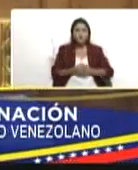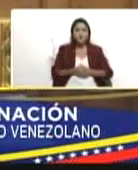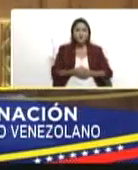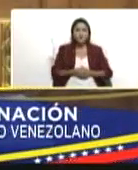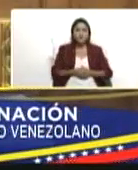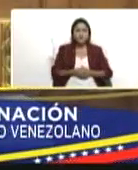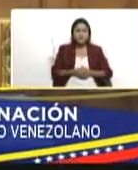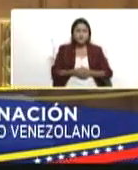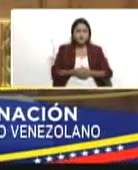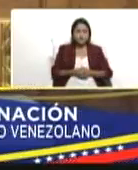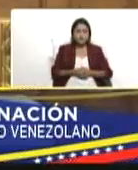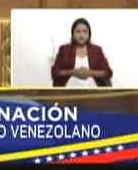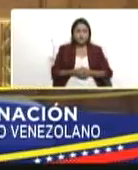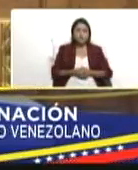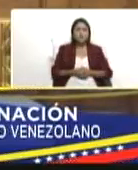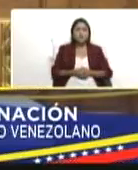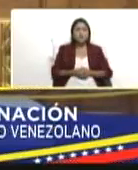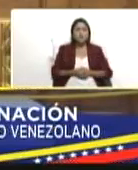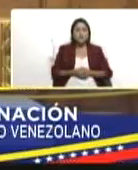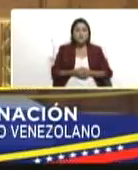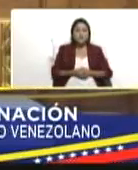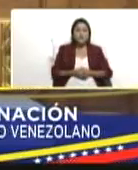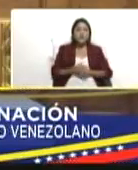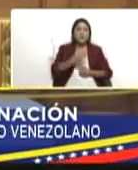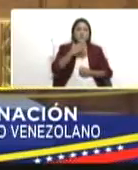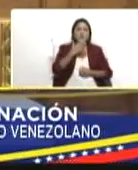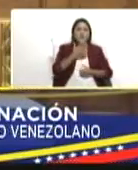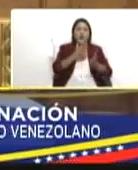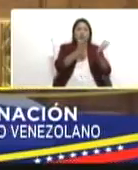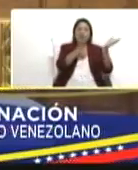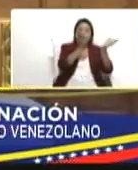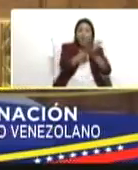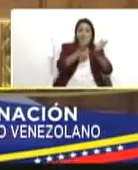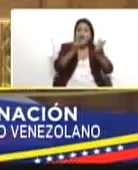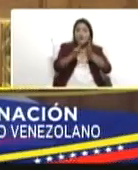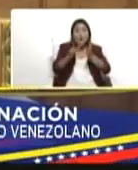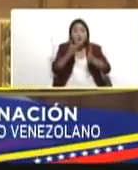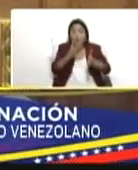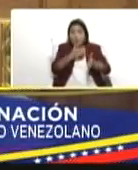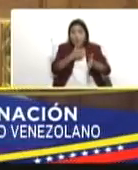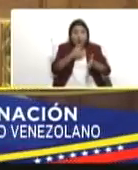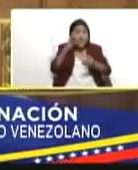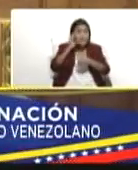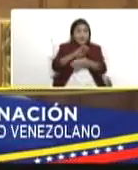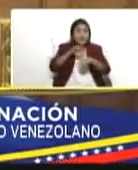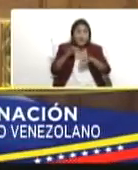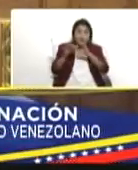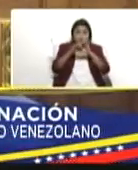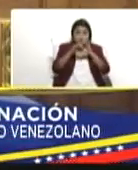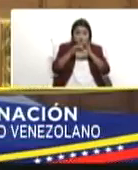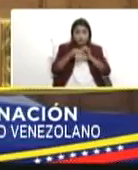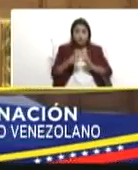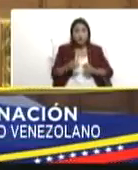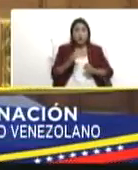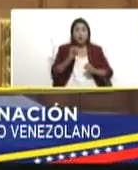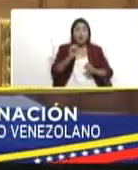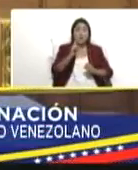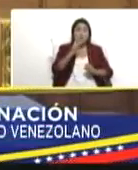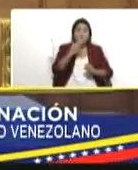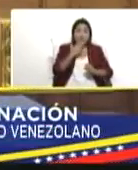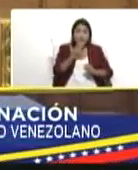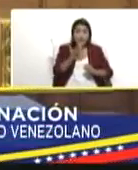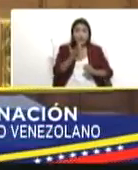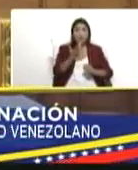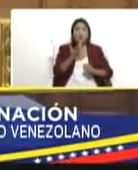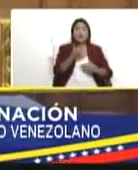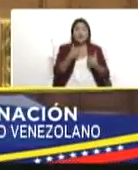paquete Qué sería de las escuelas y liceos sin las bricom miles y también en el sector salud se han